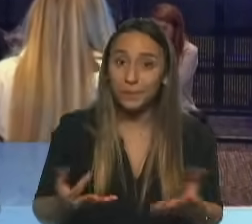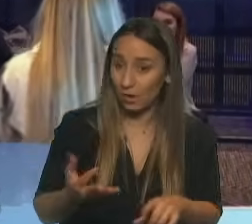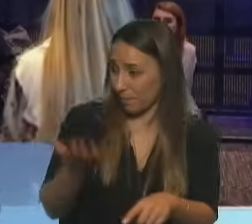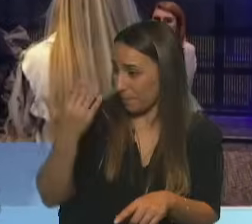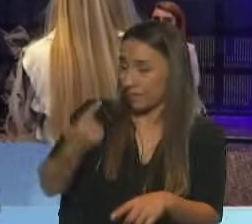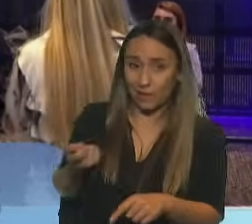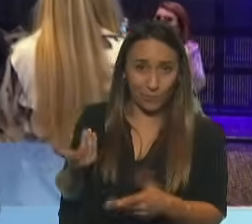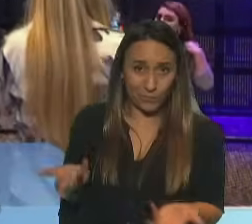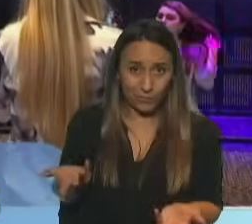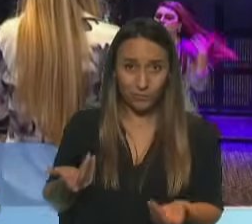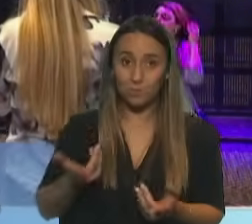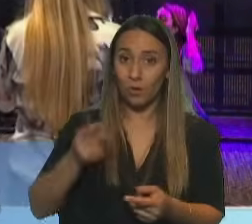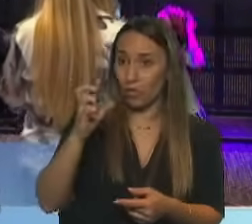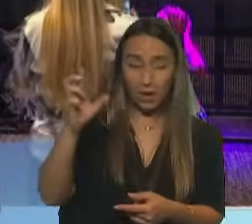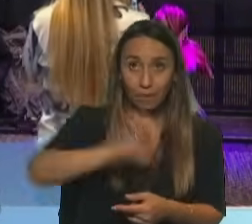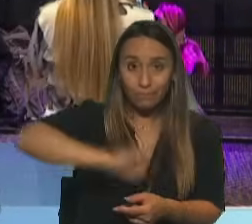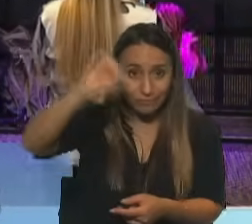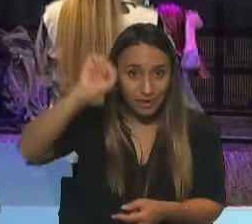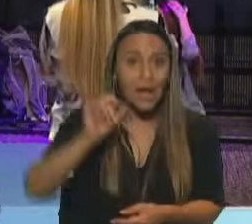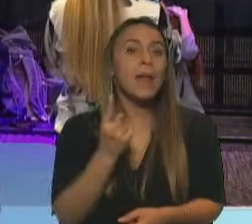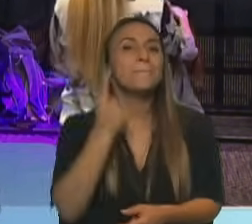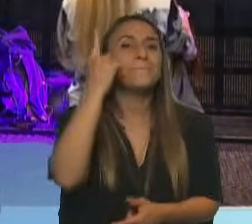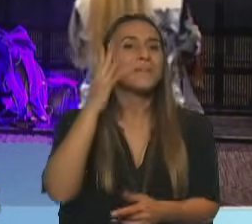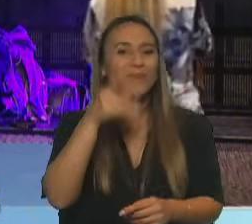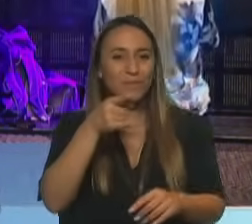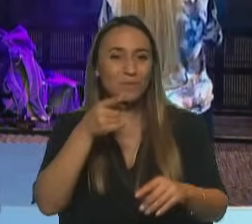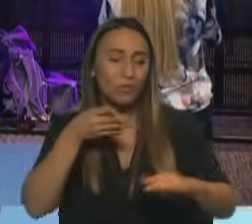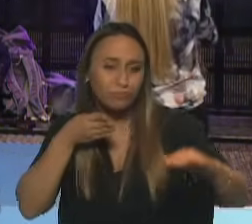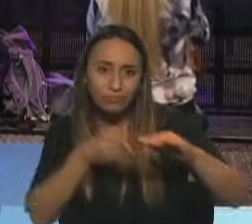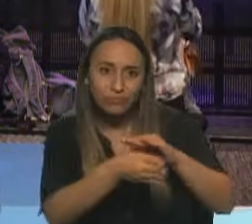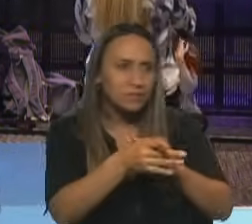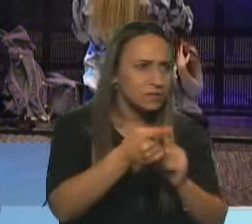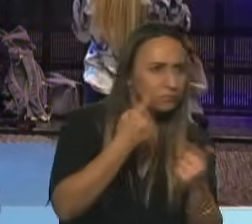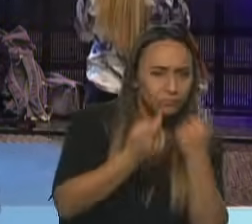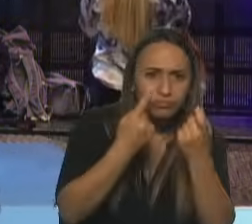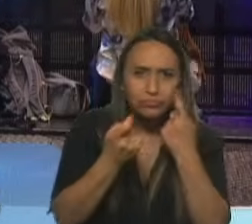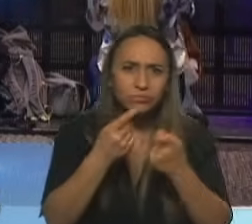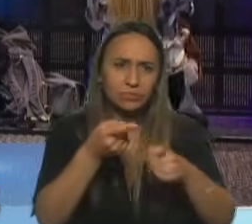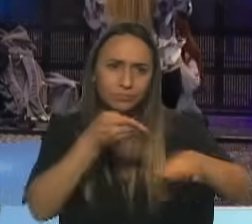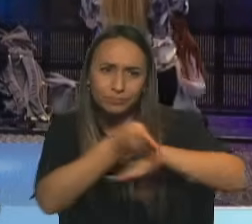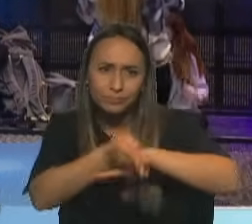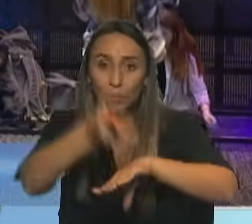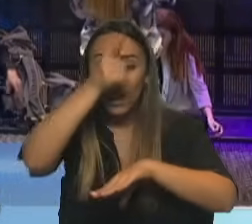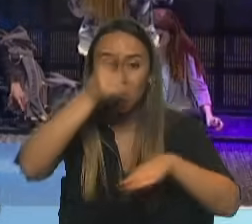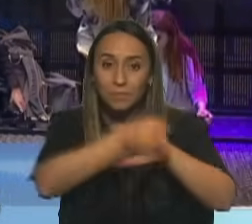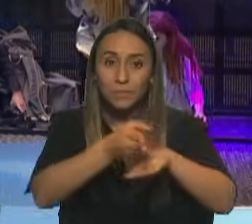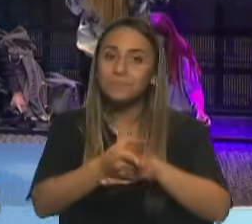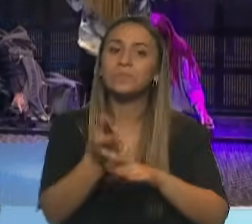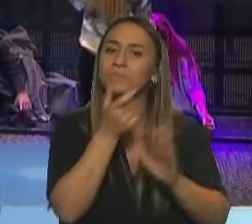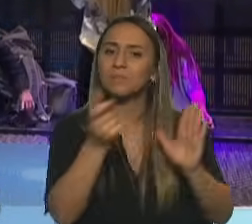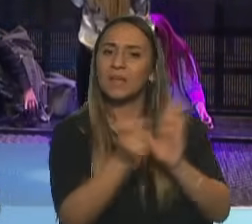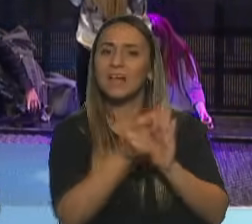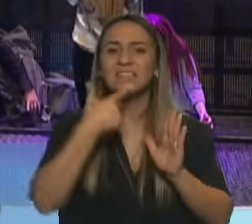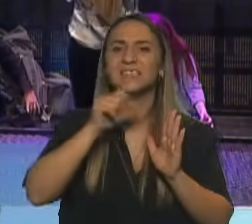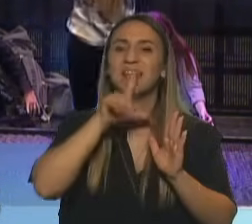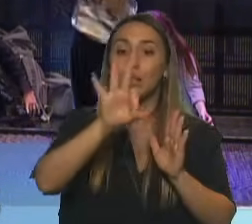De hecho, en uno de los primeros allanamientos que se realizan se encuentran la fecha de la corrida con la inscripción Salto, ¿no? Ujú. Cada